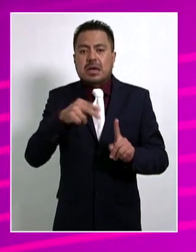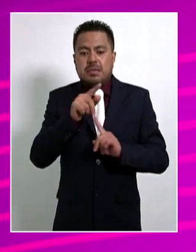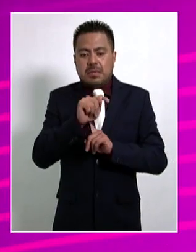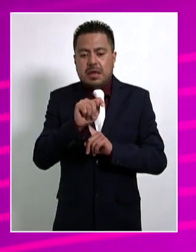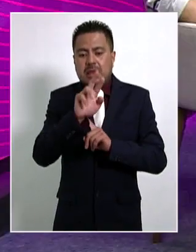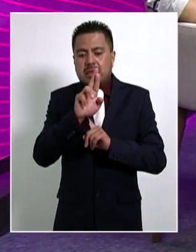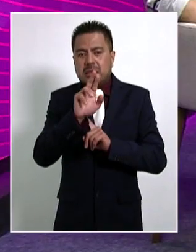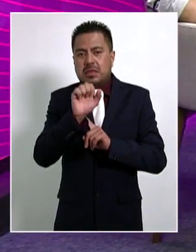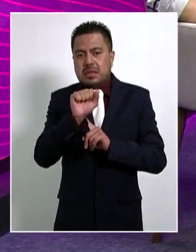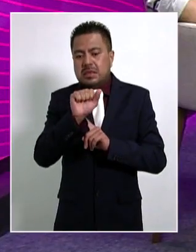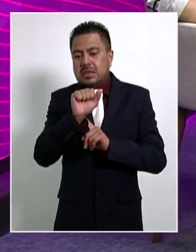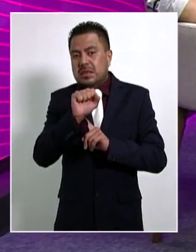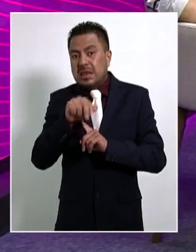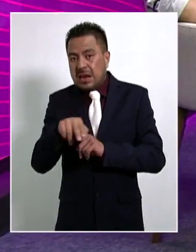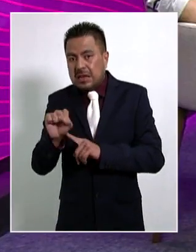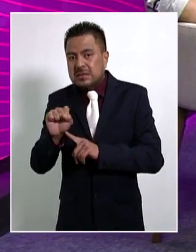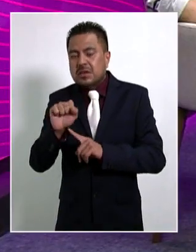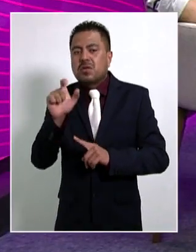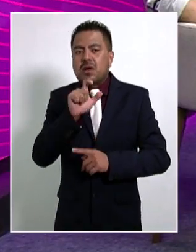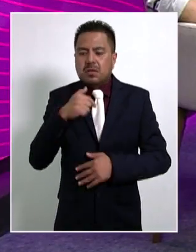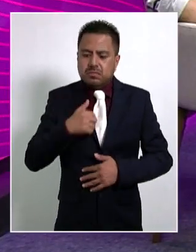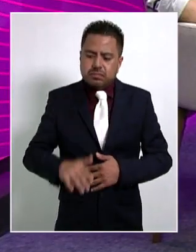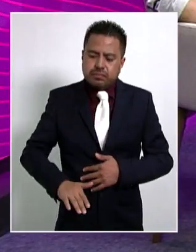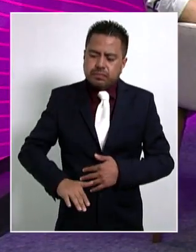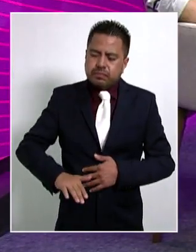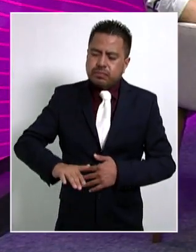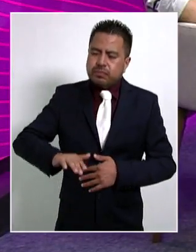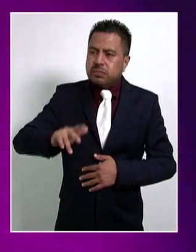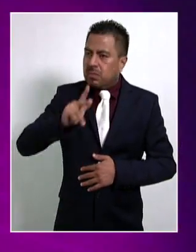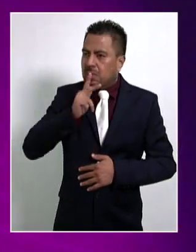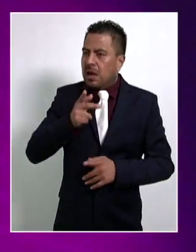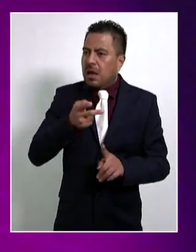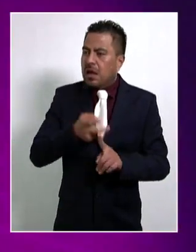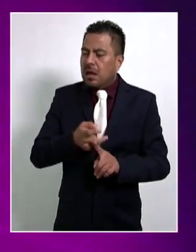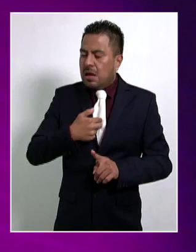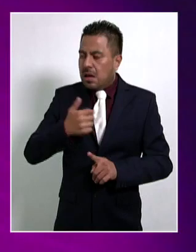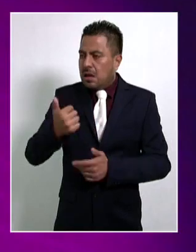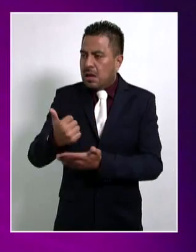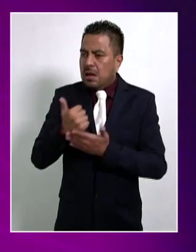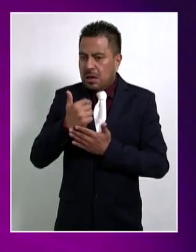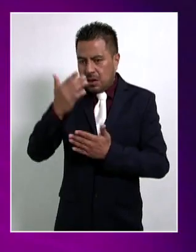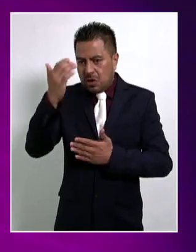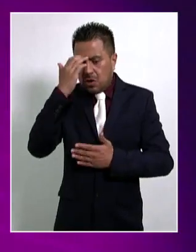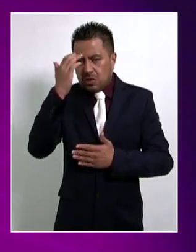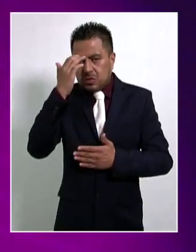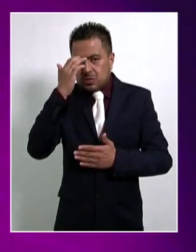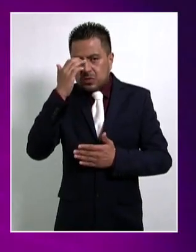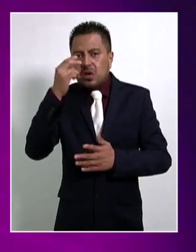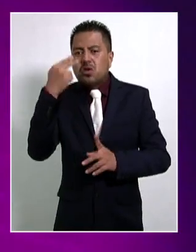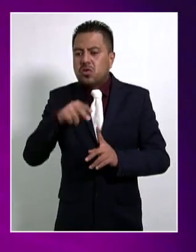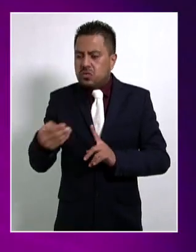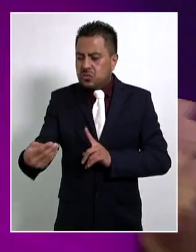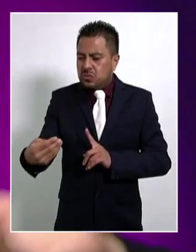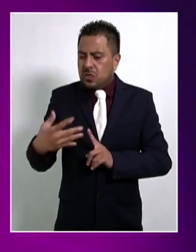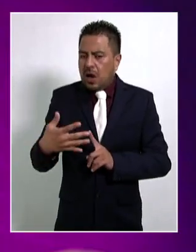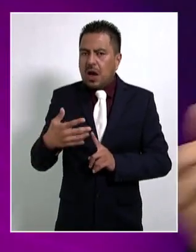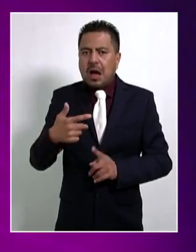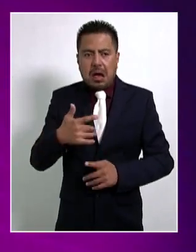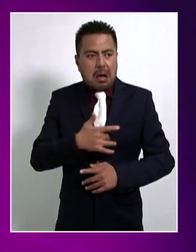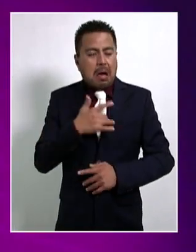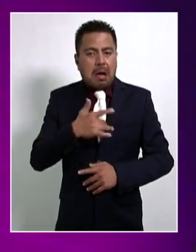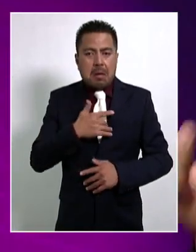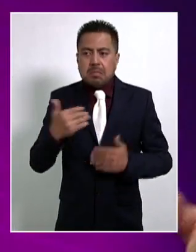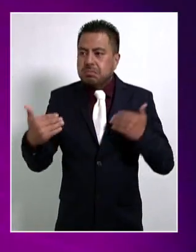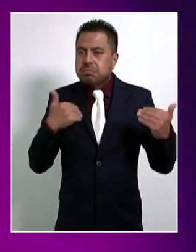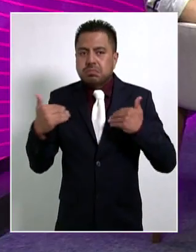Entonces, cuando yo crecí y vino esta palabra, me ayudó a conocer esta experiencia, a darle un nombre, a sentirme convocada